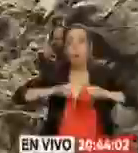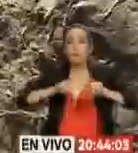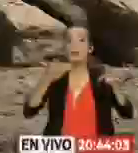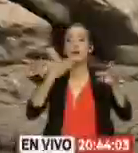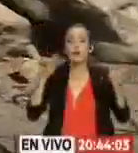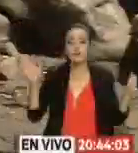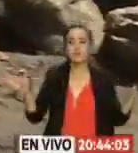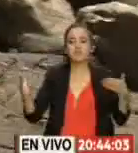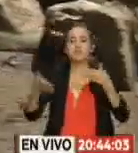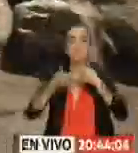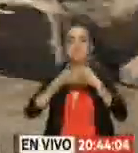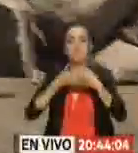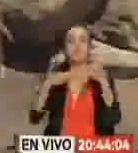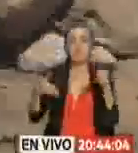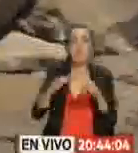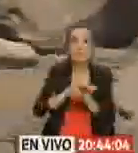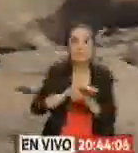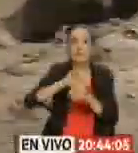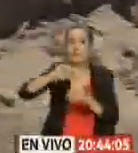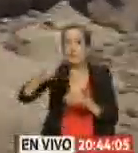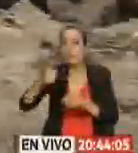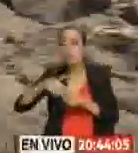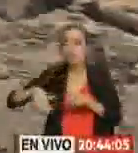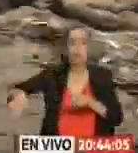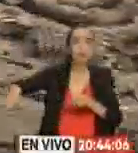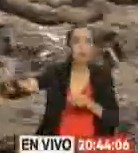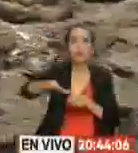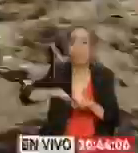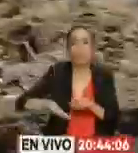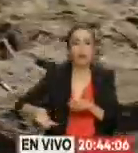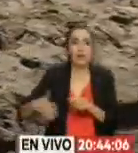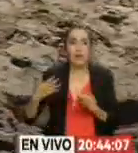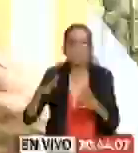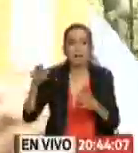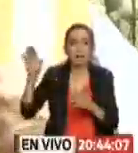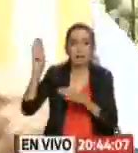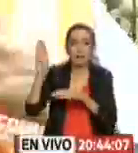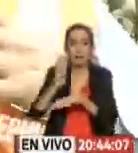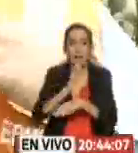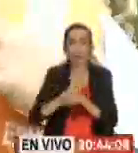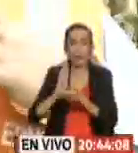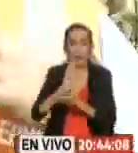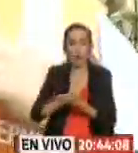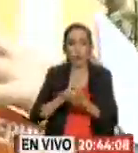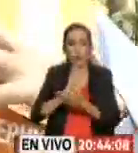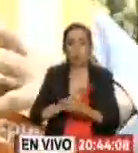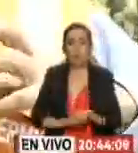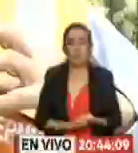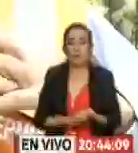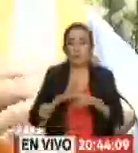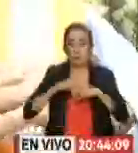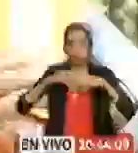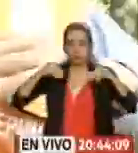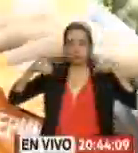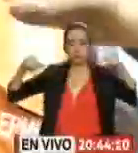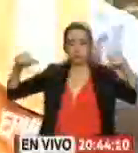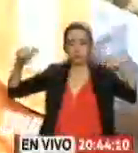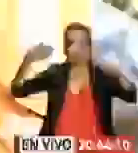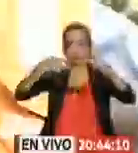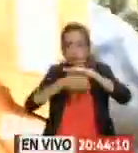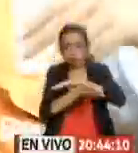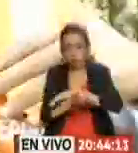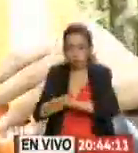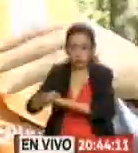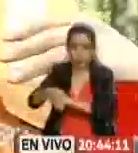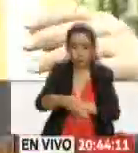así. El agua bajó por otro lado y generó afectaciones en el barrio Osorio. El flujo de lodos bajó más o menos